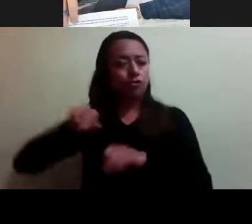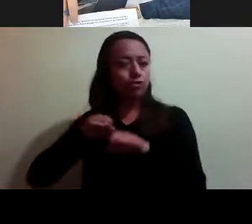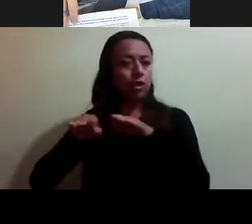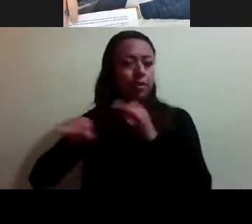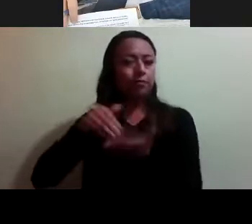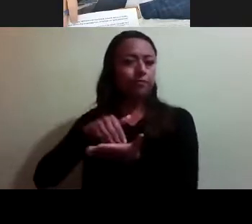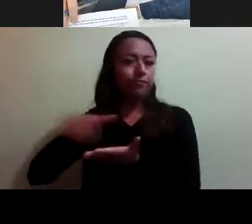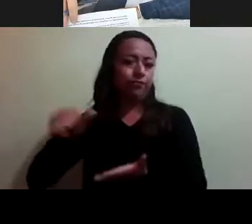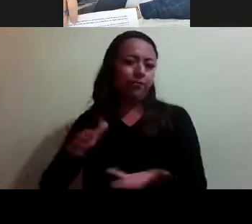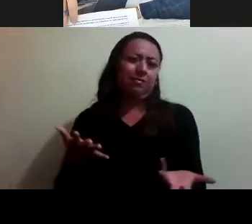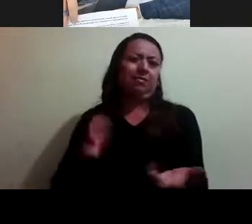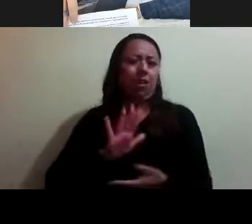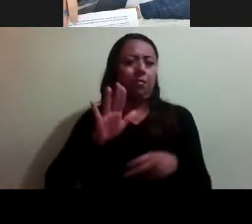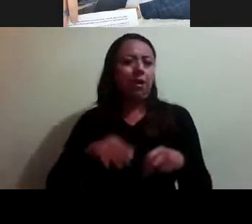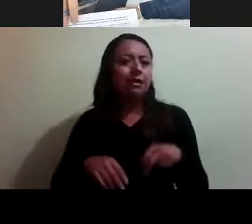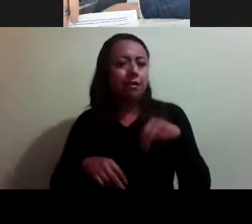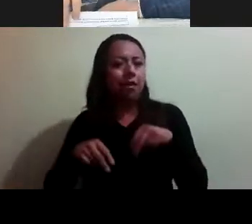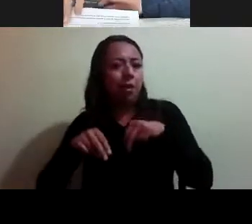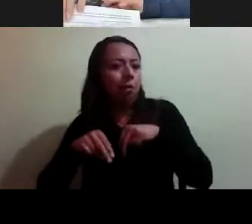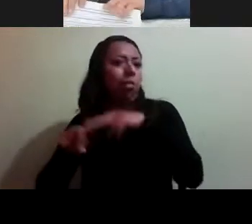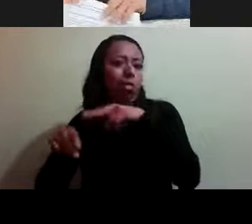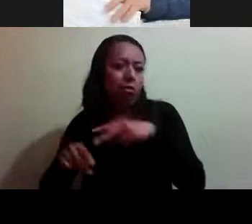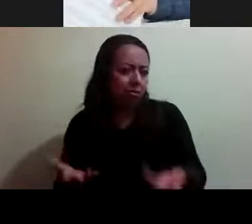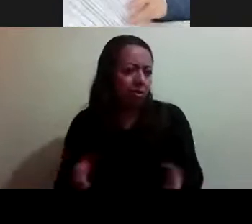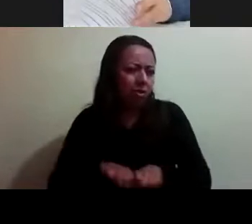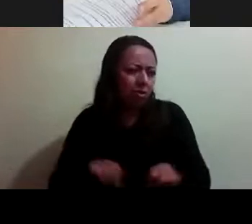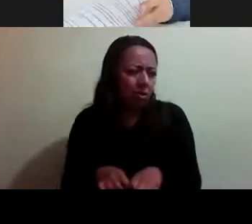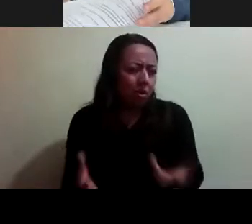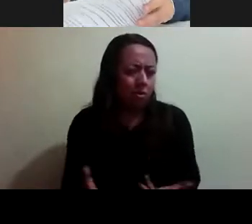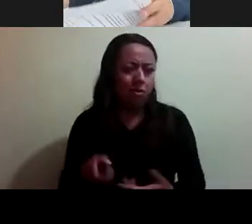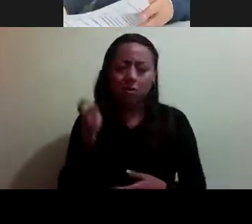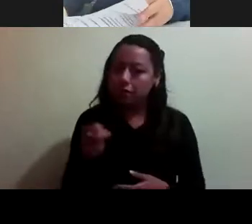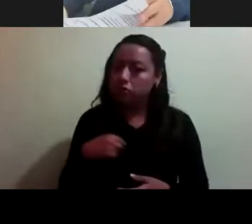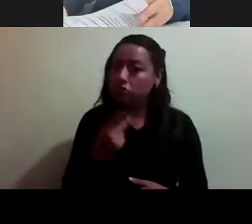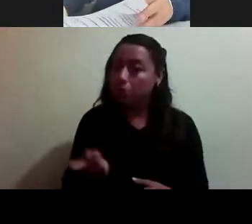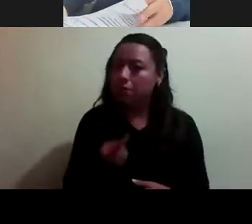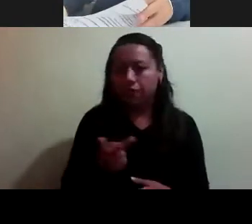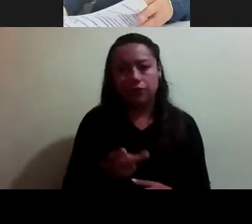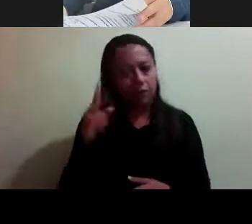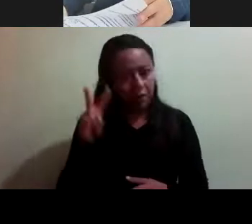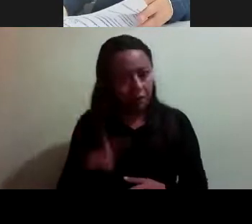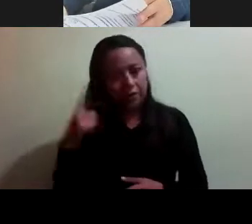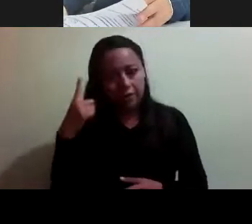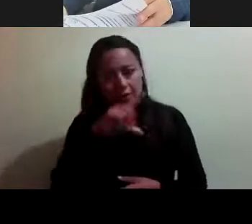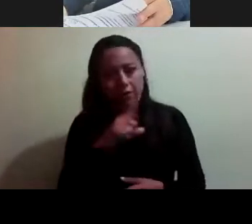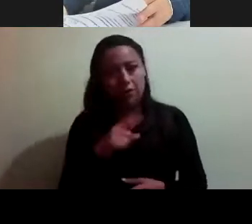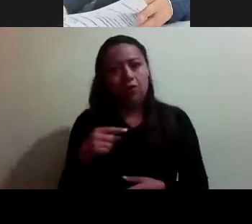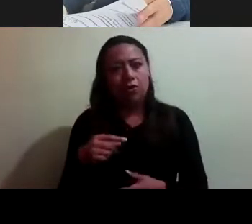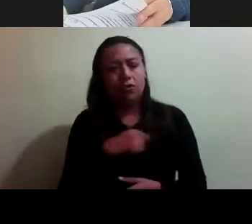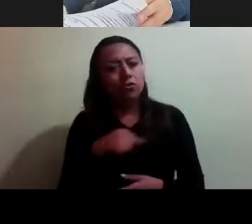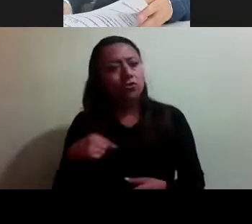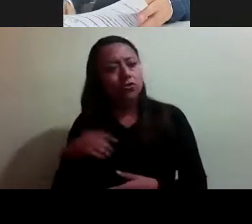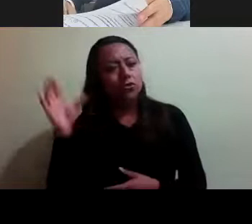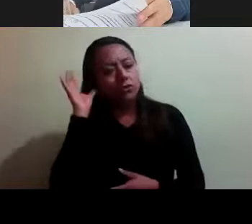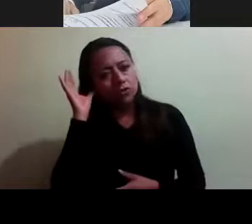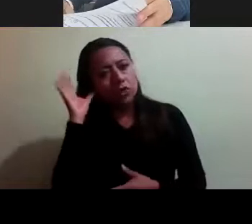en el trasero. O sea, yo lo pregunto así, suena muy feo, pero esa es la realidad. O sea, uno escucha a los colaboradores que se